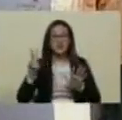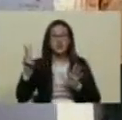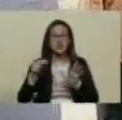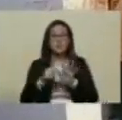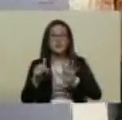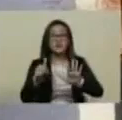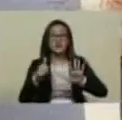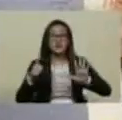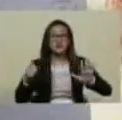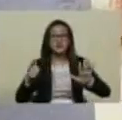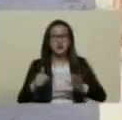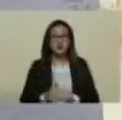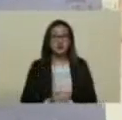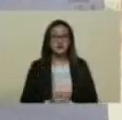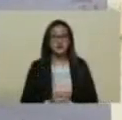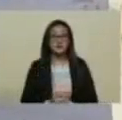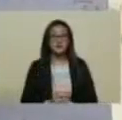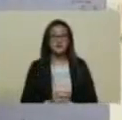2015-2016.